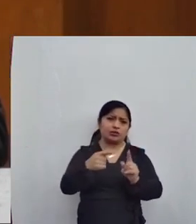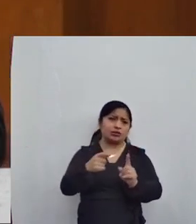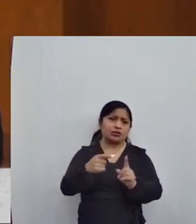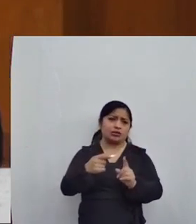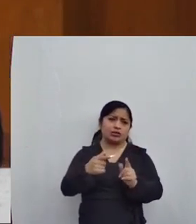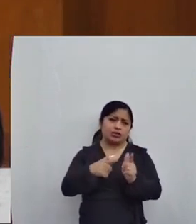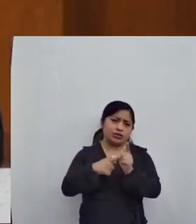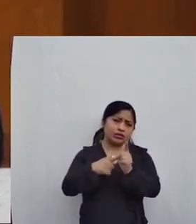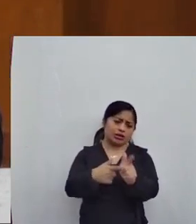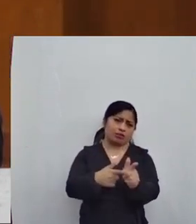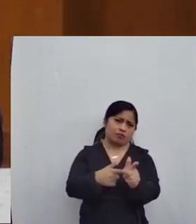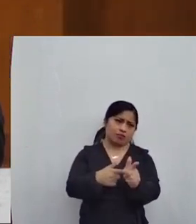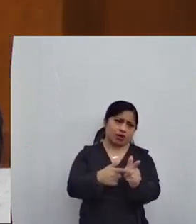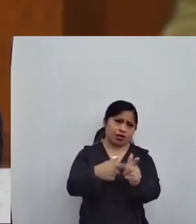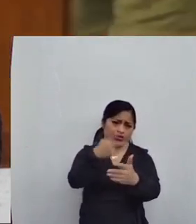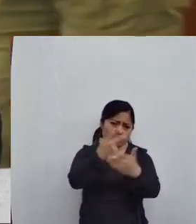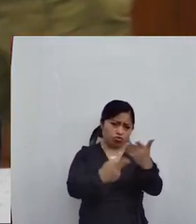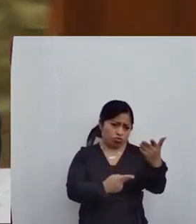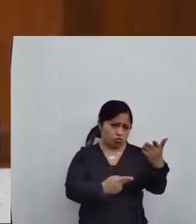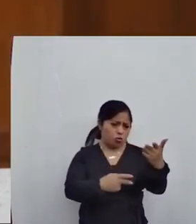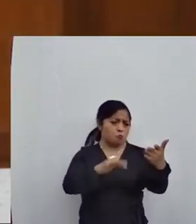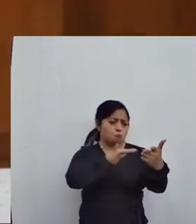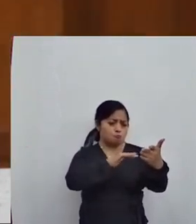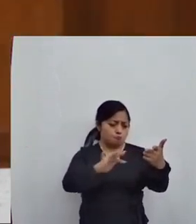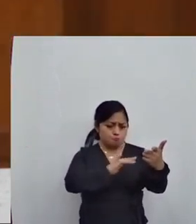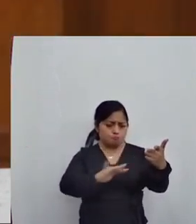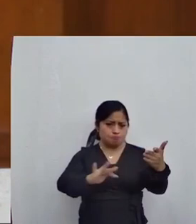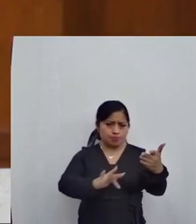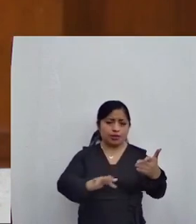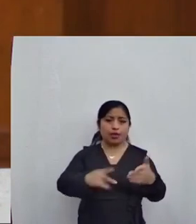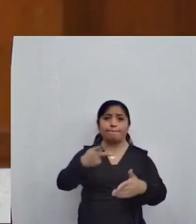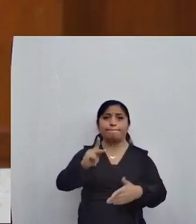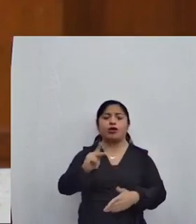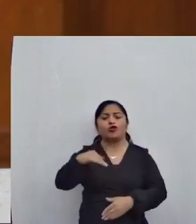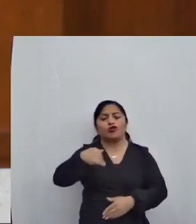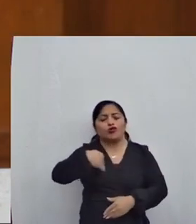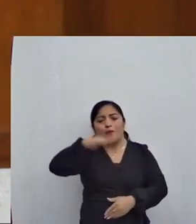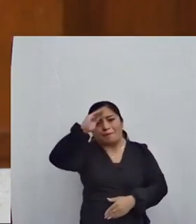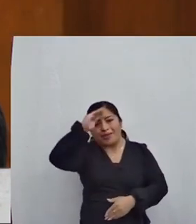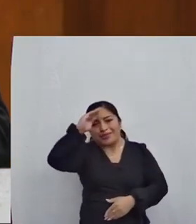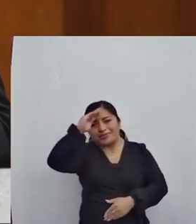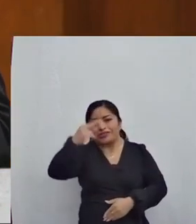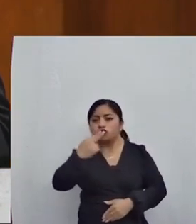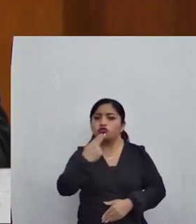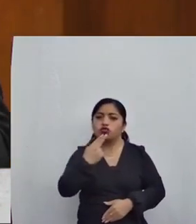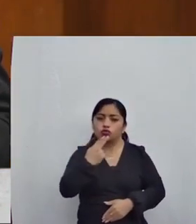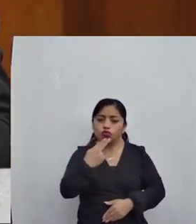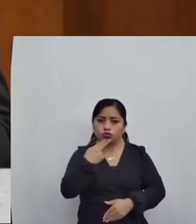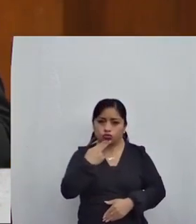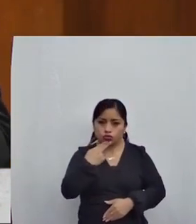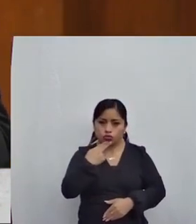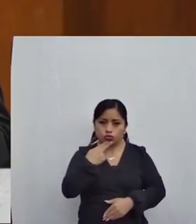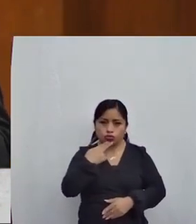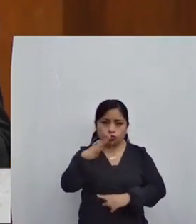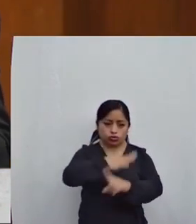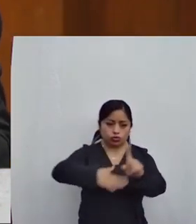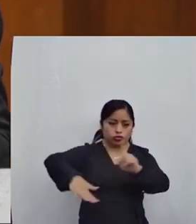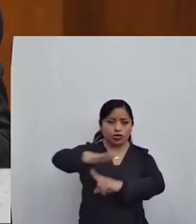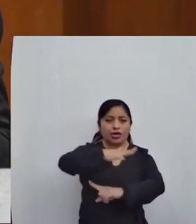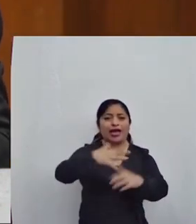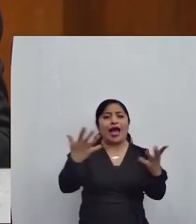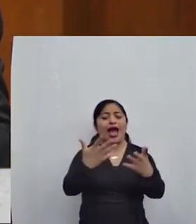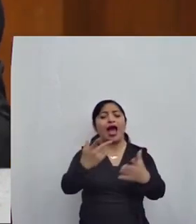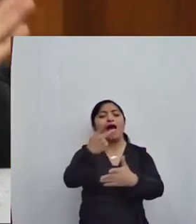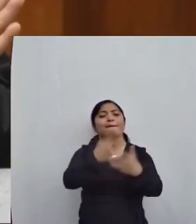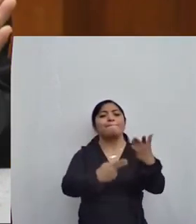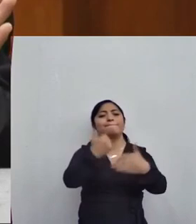es necesario que se procure el uso racional y eficiente de los recursos públicos que se asignan a los